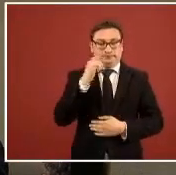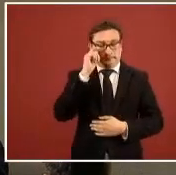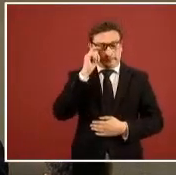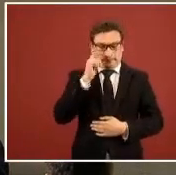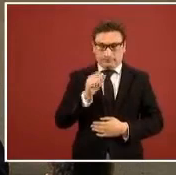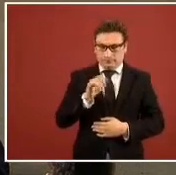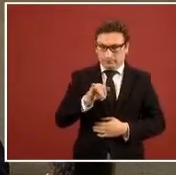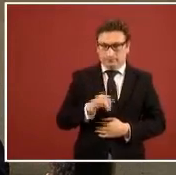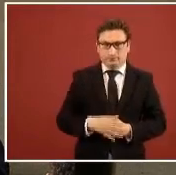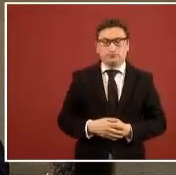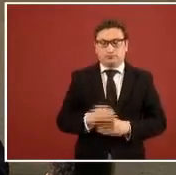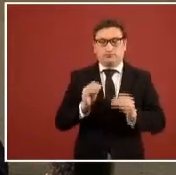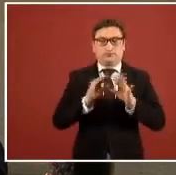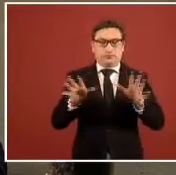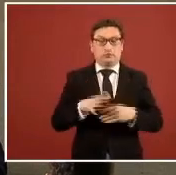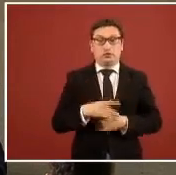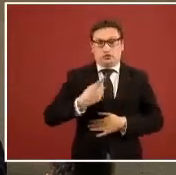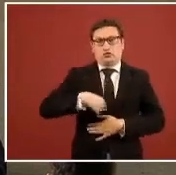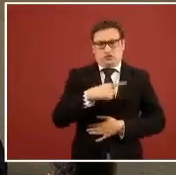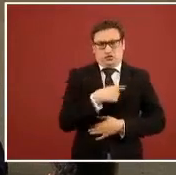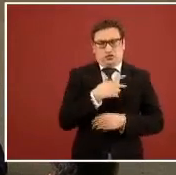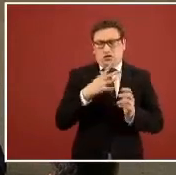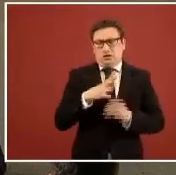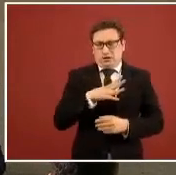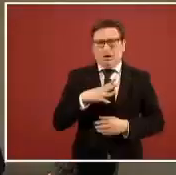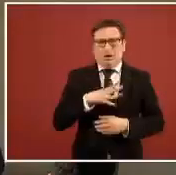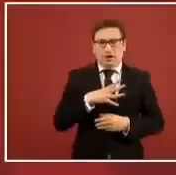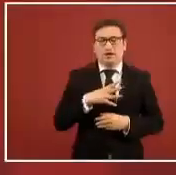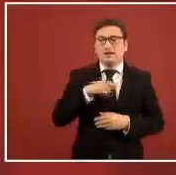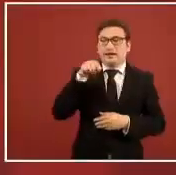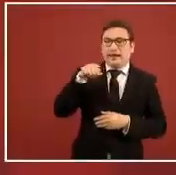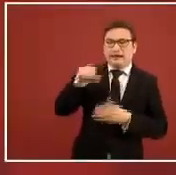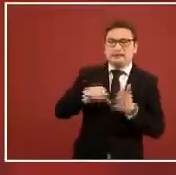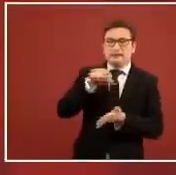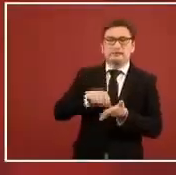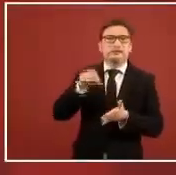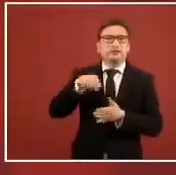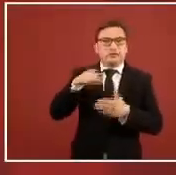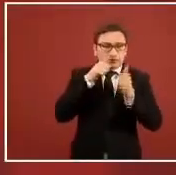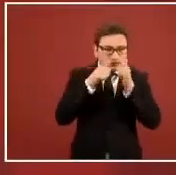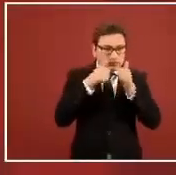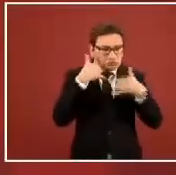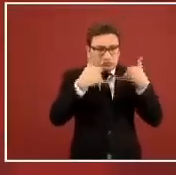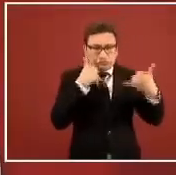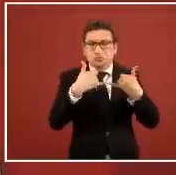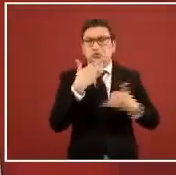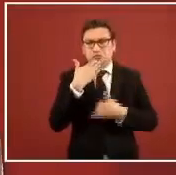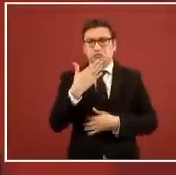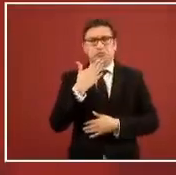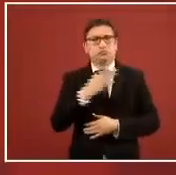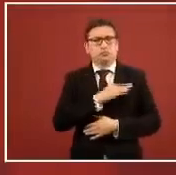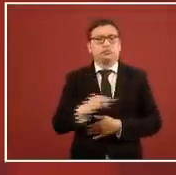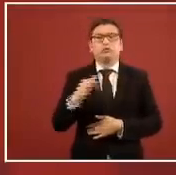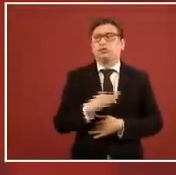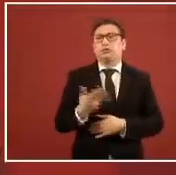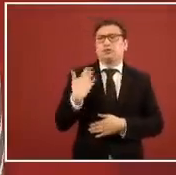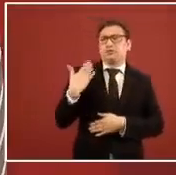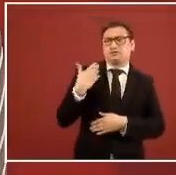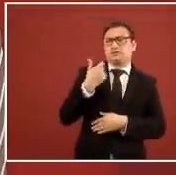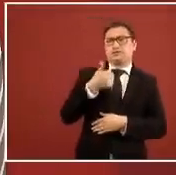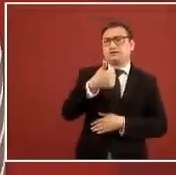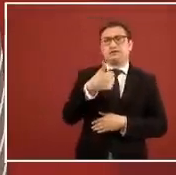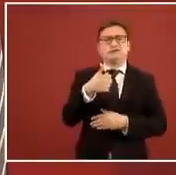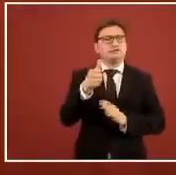Sí, tenemos sobrado todavía el centro de atención telefónica. Hace más de 6